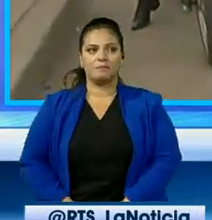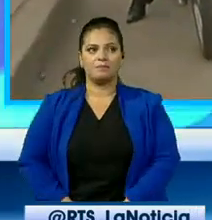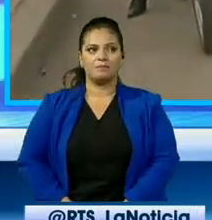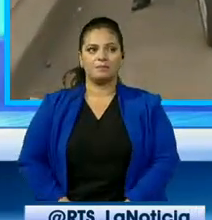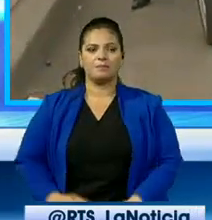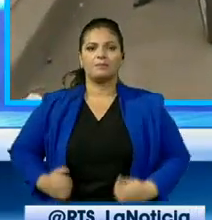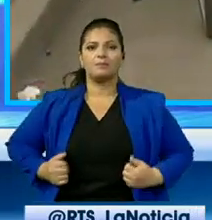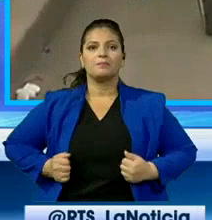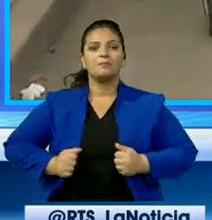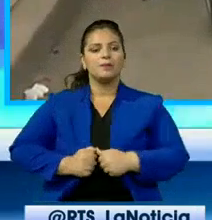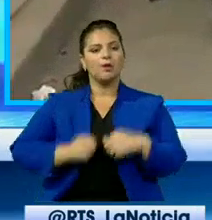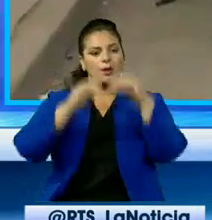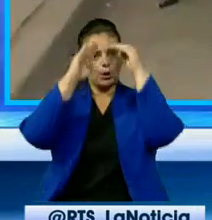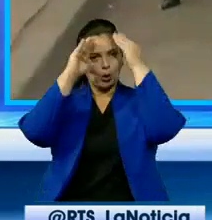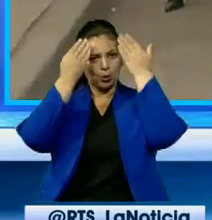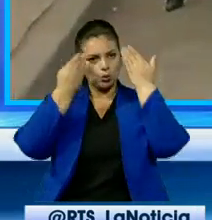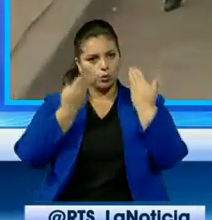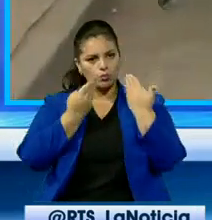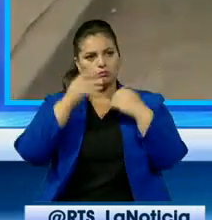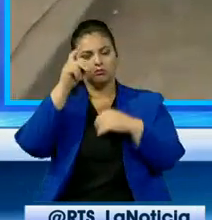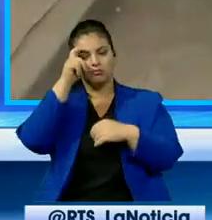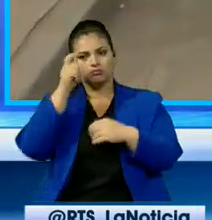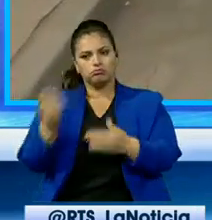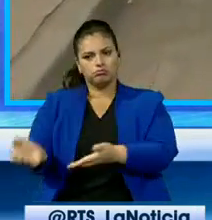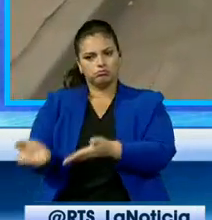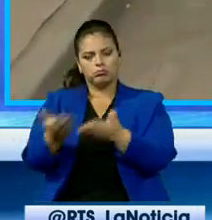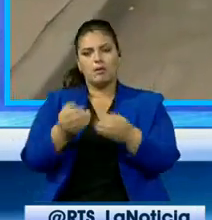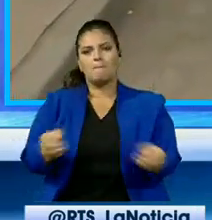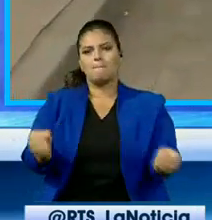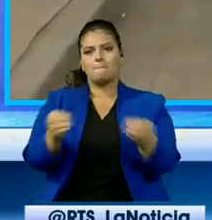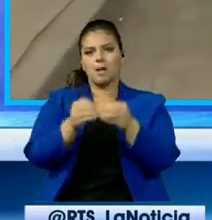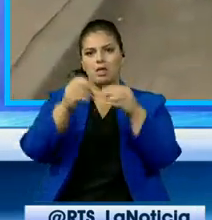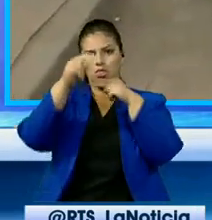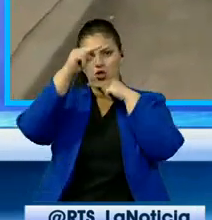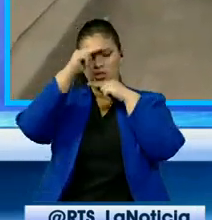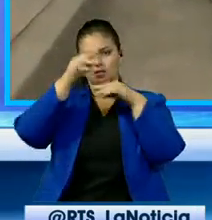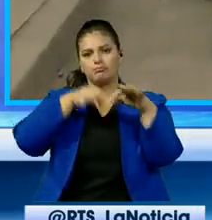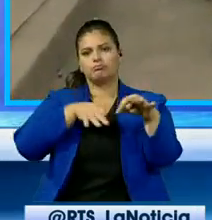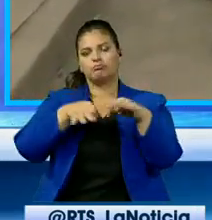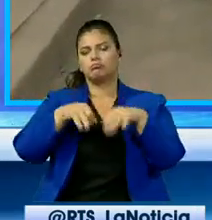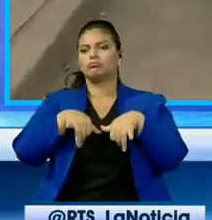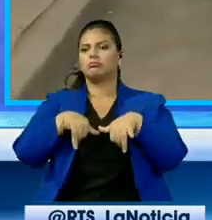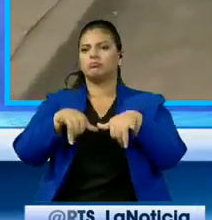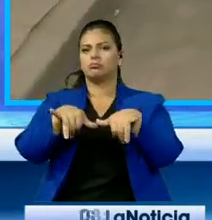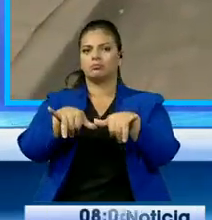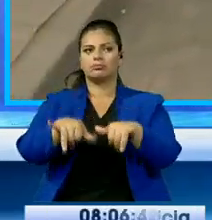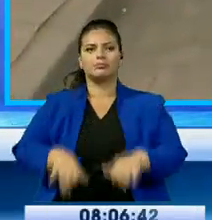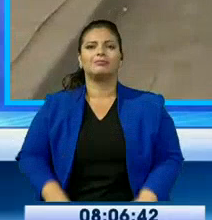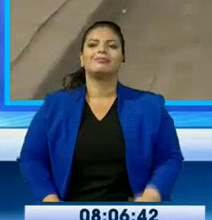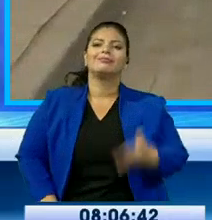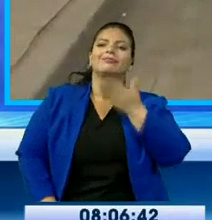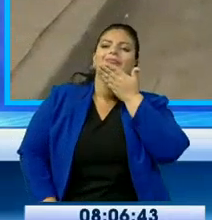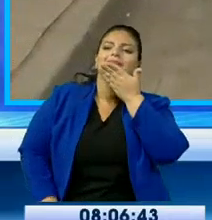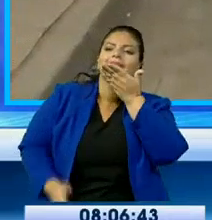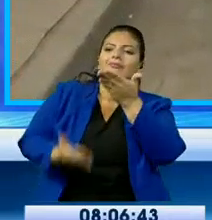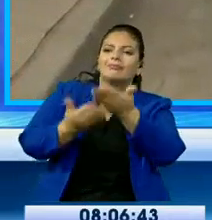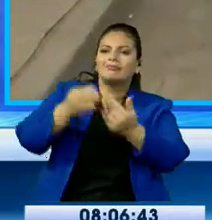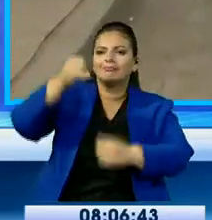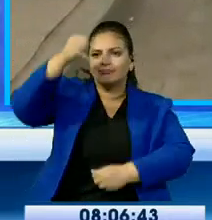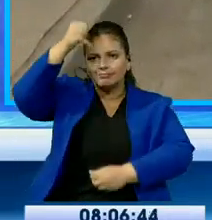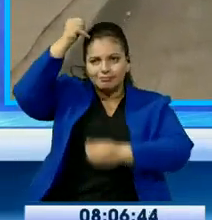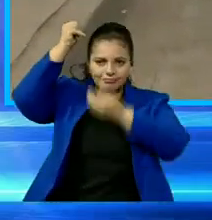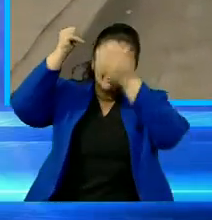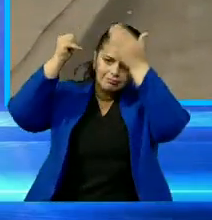Huguito. Ustedes continúan con el desarrollo de más noticias. Adelante. Gracias, Pepito. Muchas gracias por la información